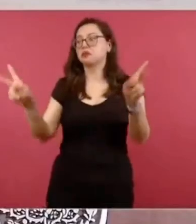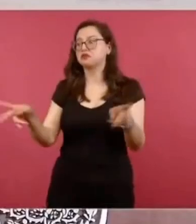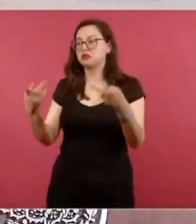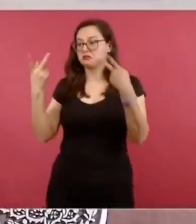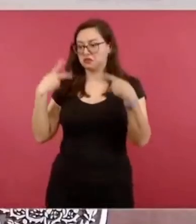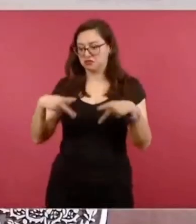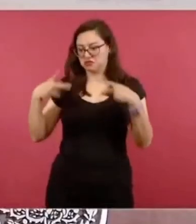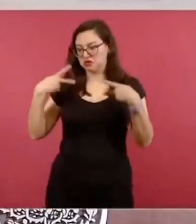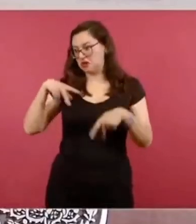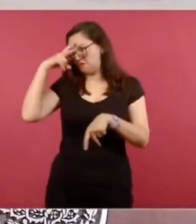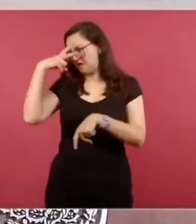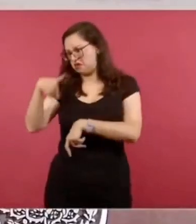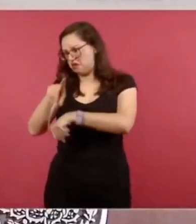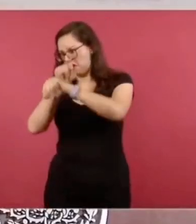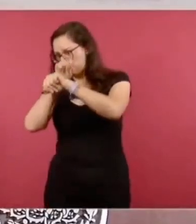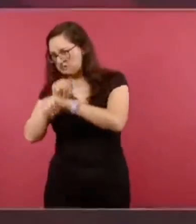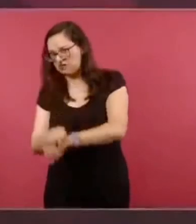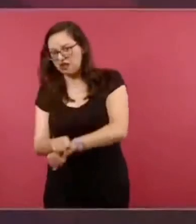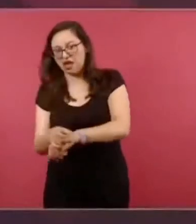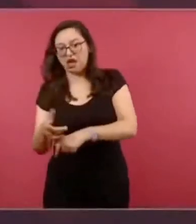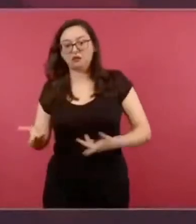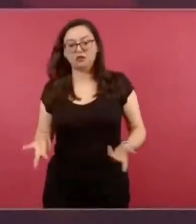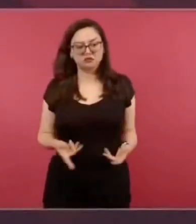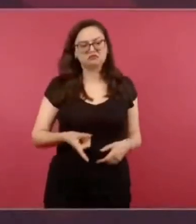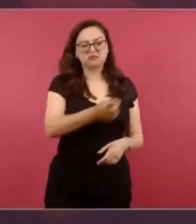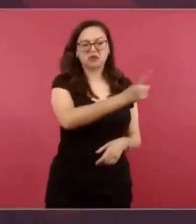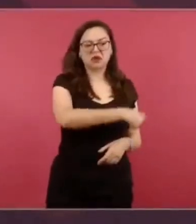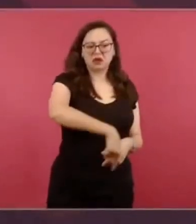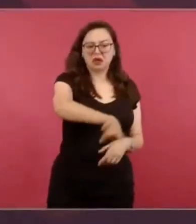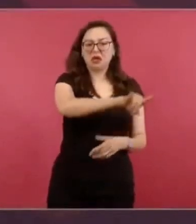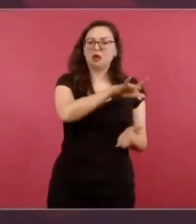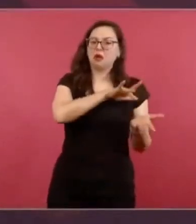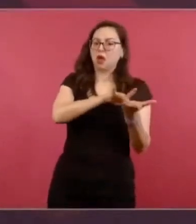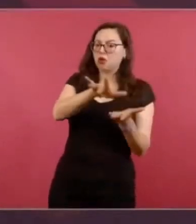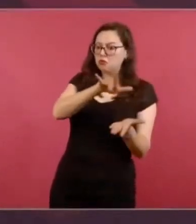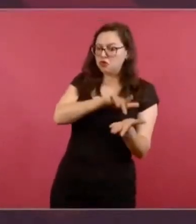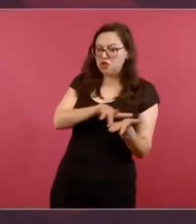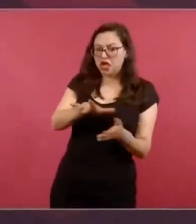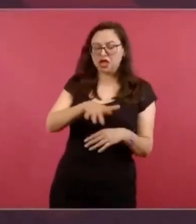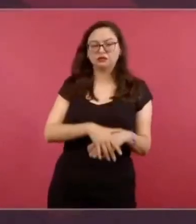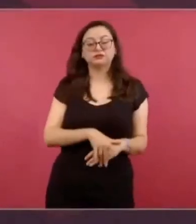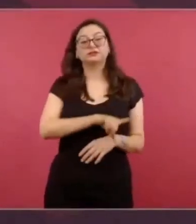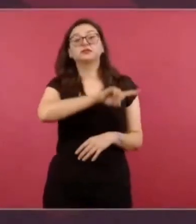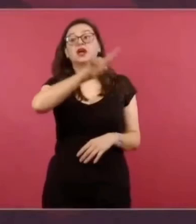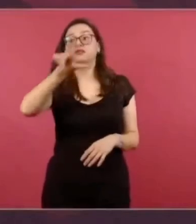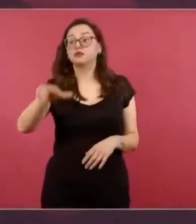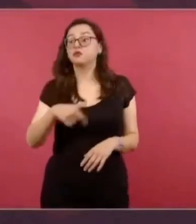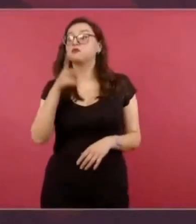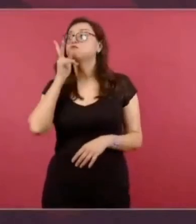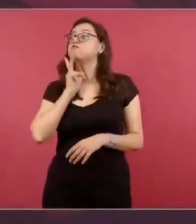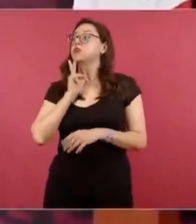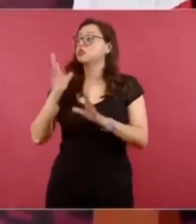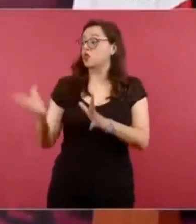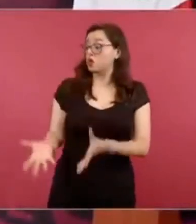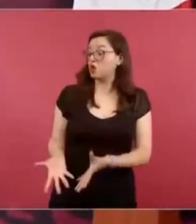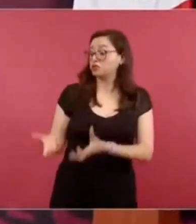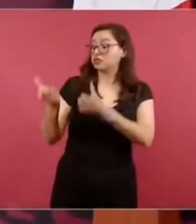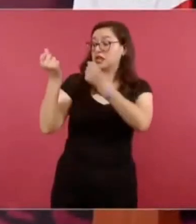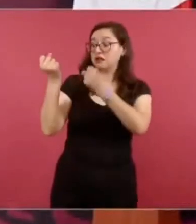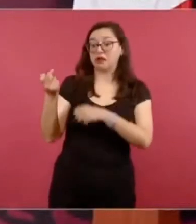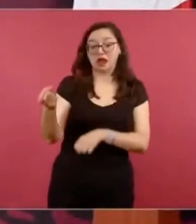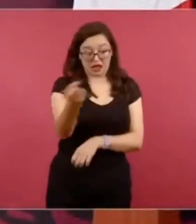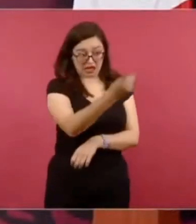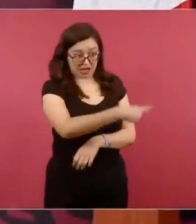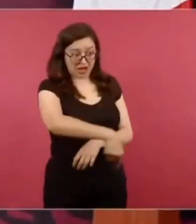los conservadores los que se opusieron a la expropiación petrolera? ¿Qué no fueron